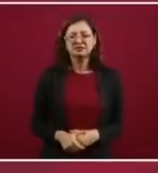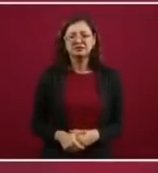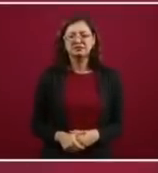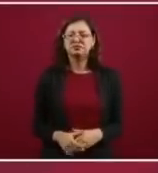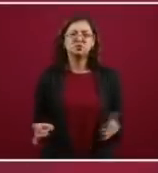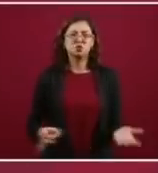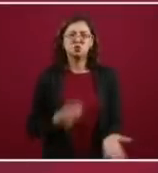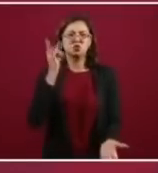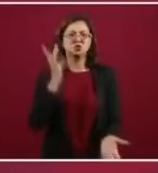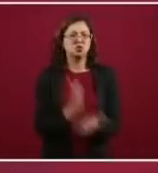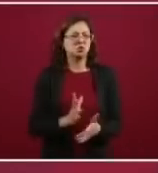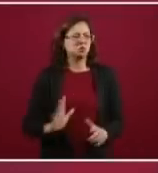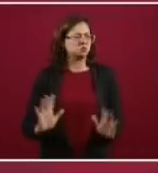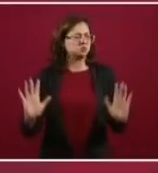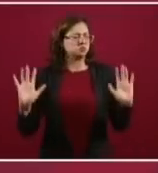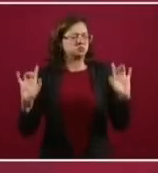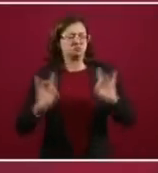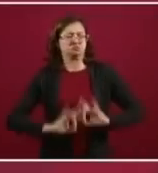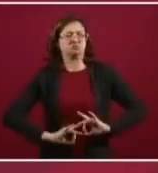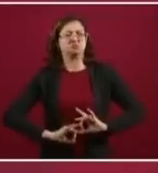nada más es